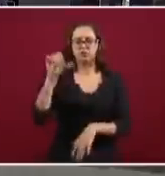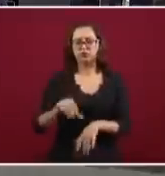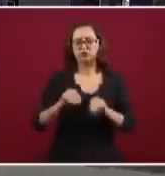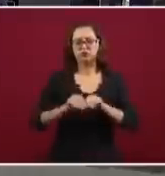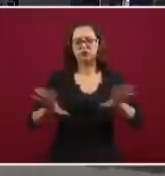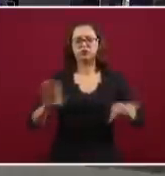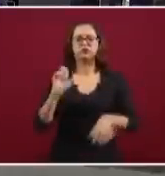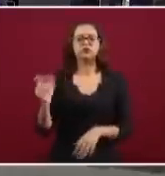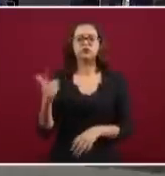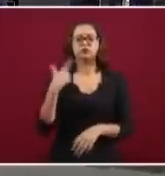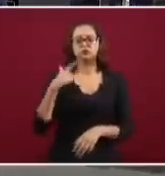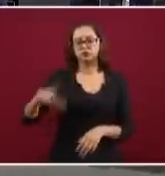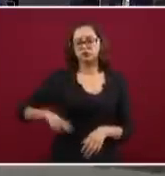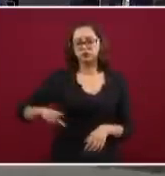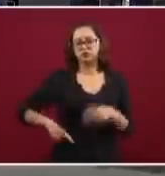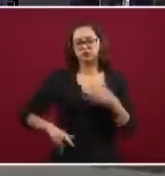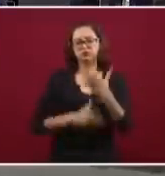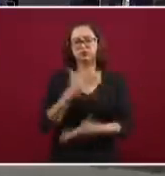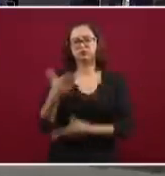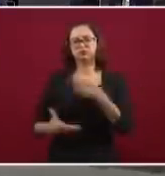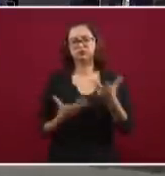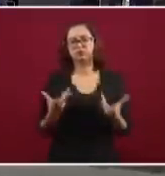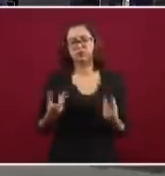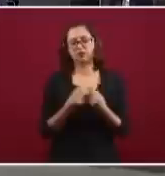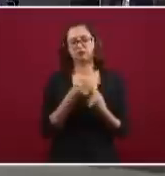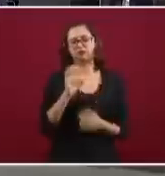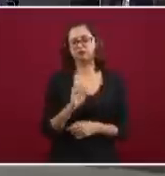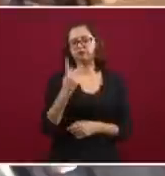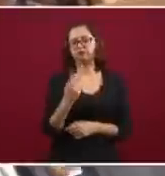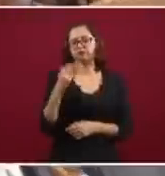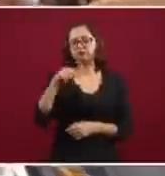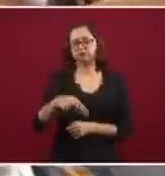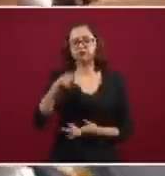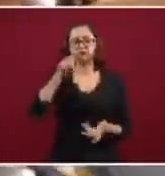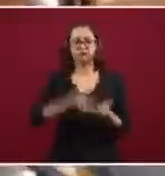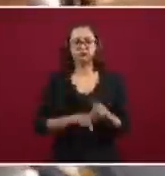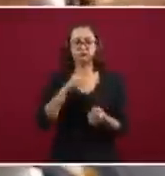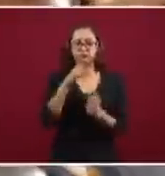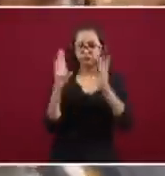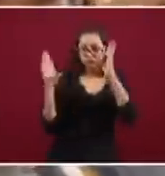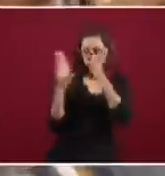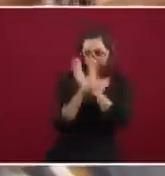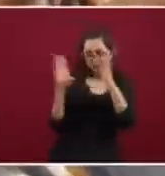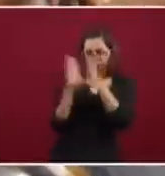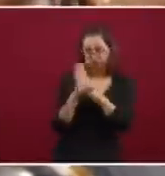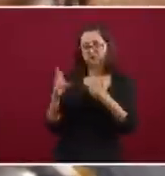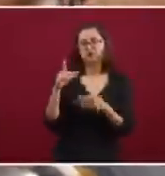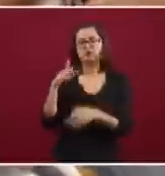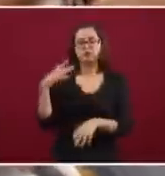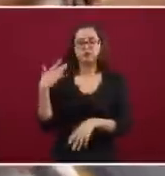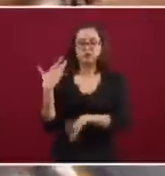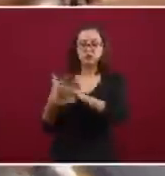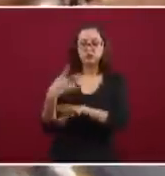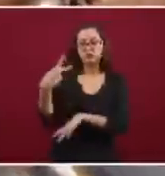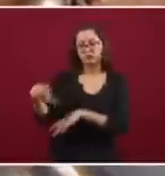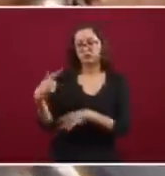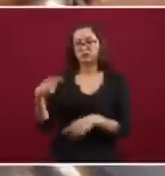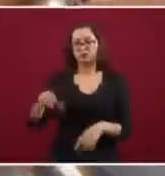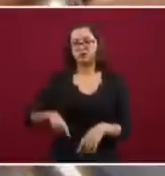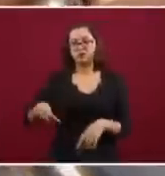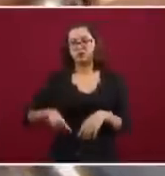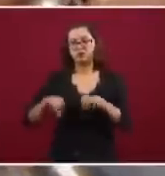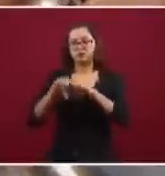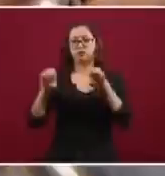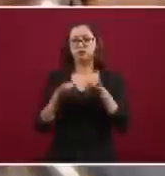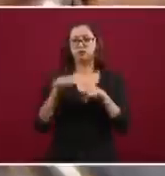de que exfuncionarios del gobierno de Peña Nieto realizaban o realizan acciones de espionaje a varios integrantes de su gobierno e incluso